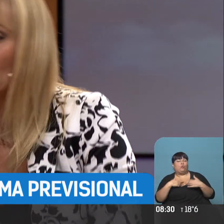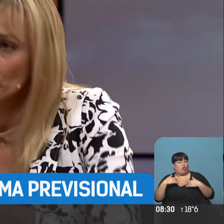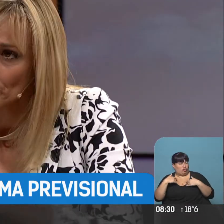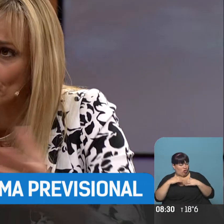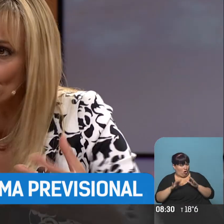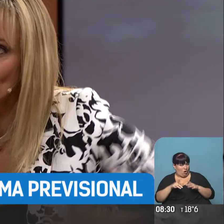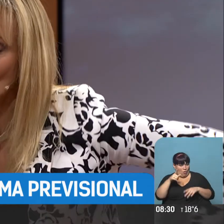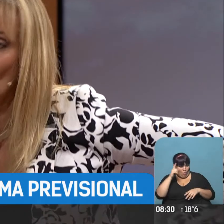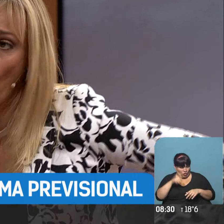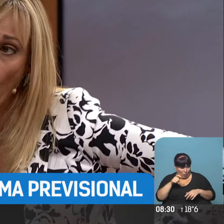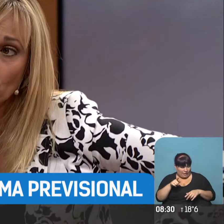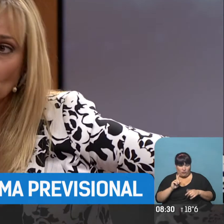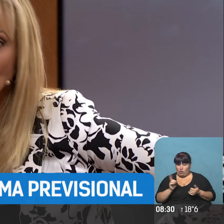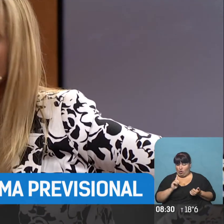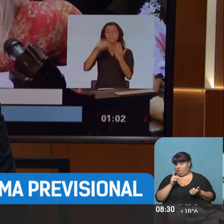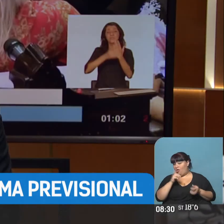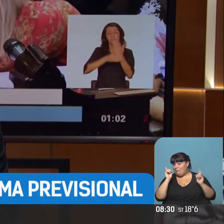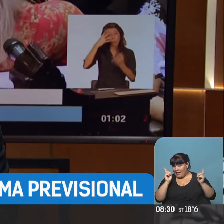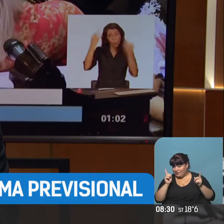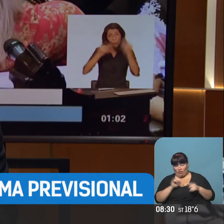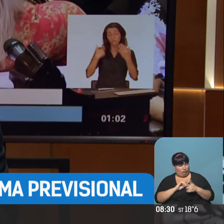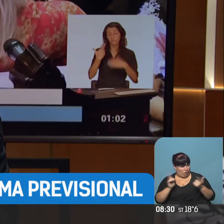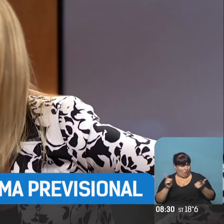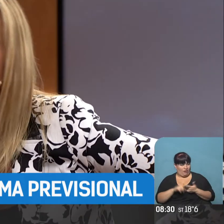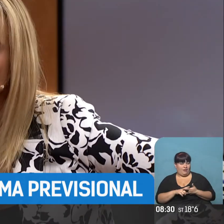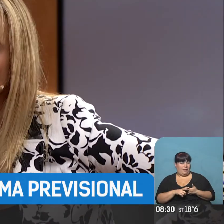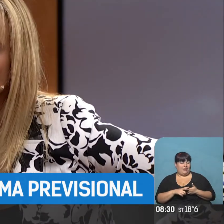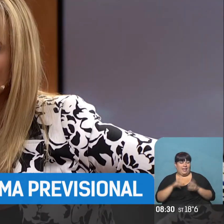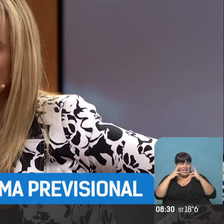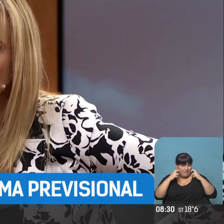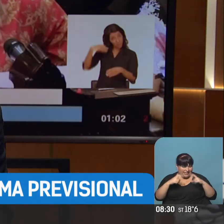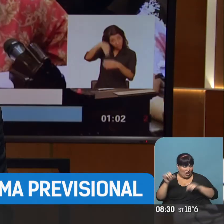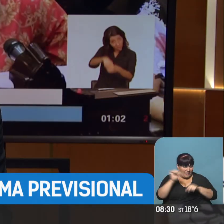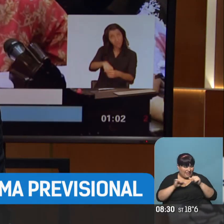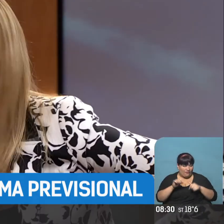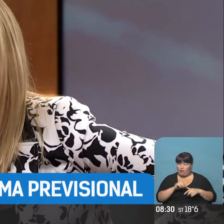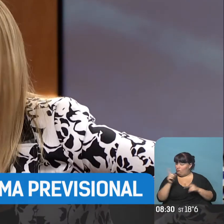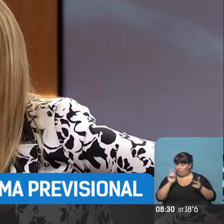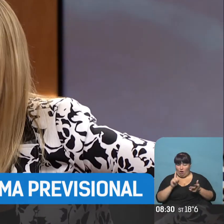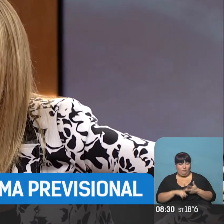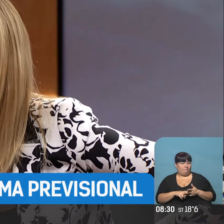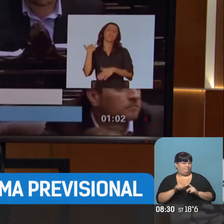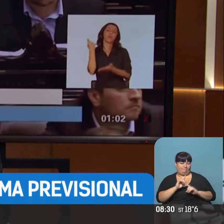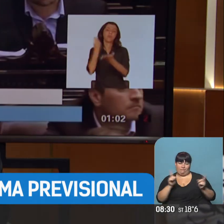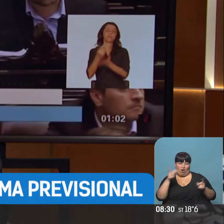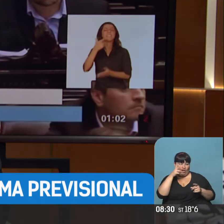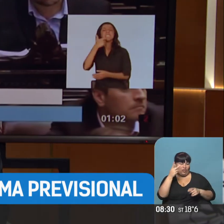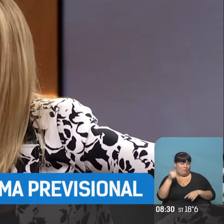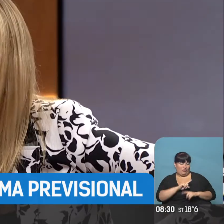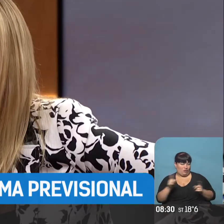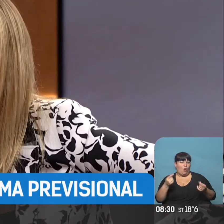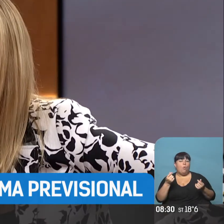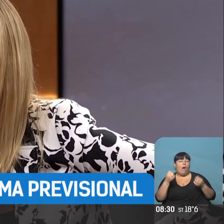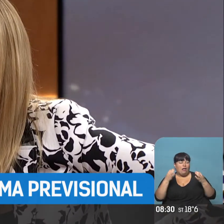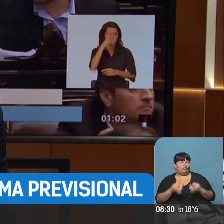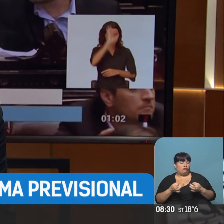personal. ¿Sos juez? No. ¿Docente? No. ¿Investigador científico? No. No vas a cobrar el 82%. ¿Cuánto voy a